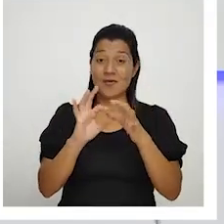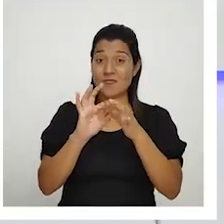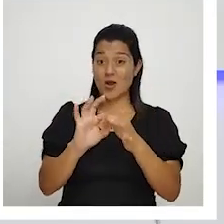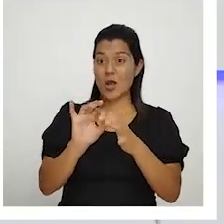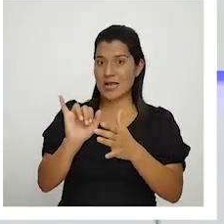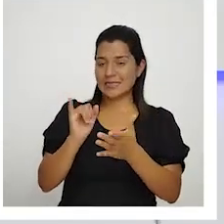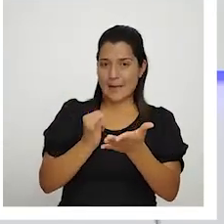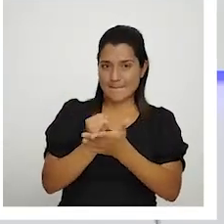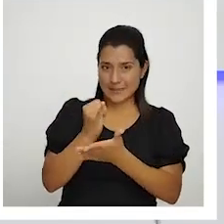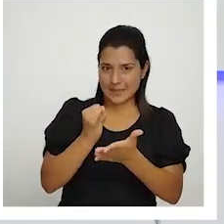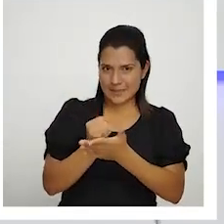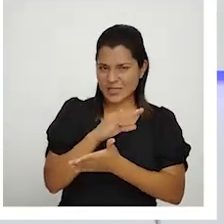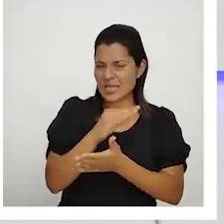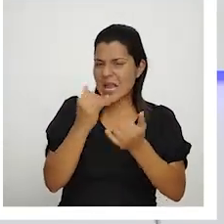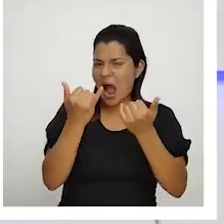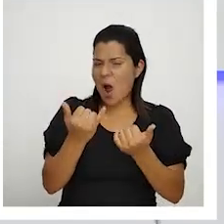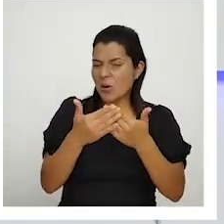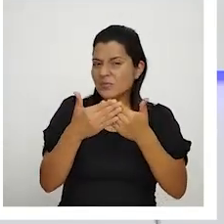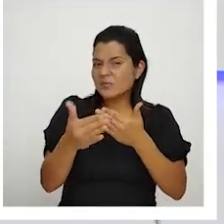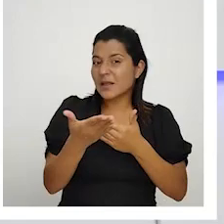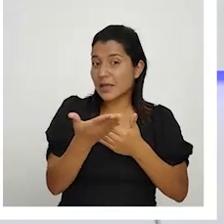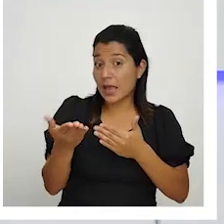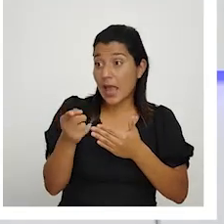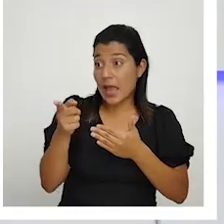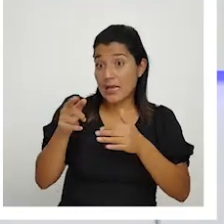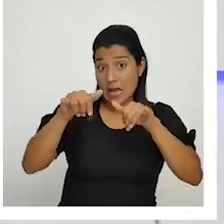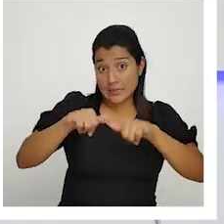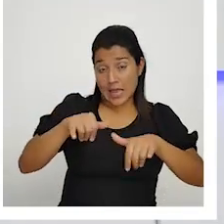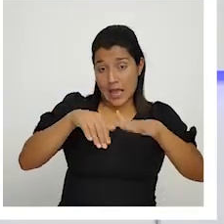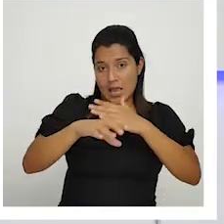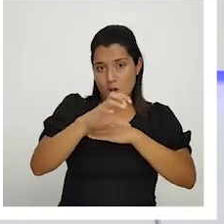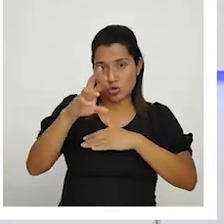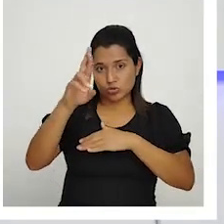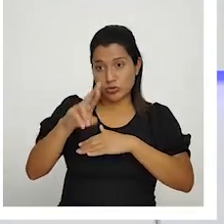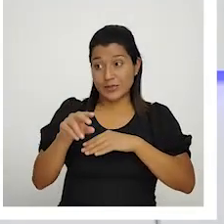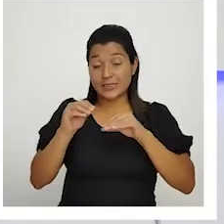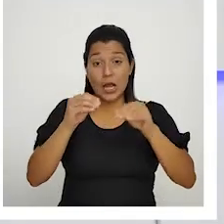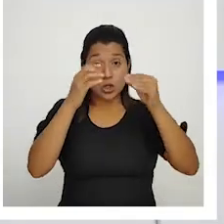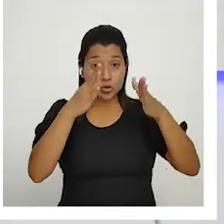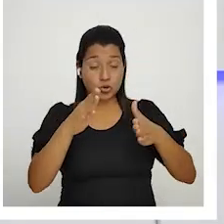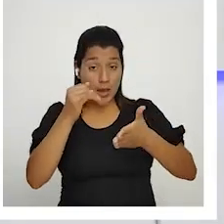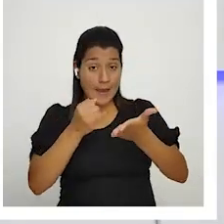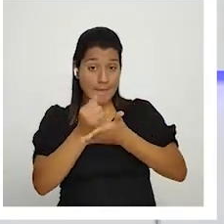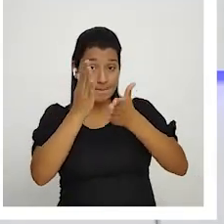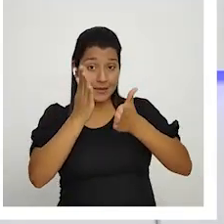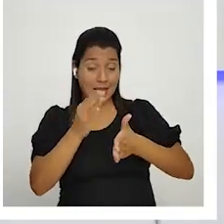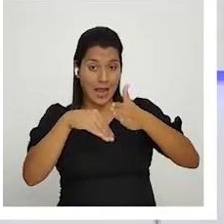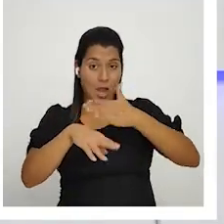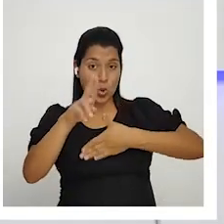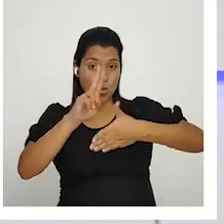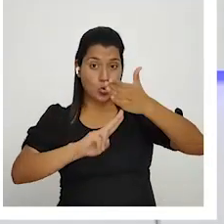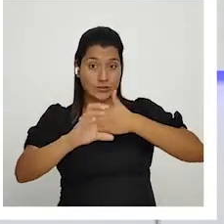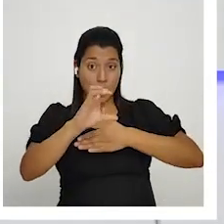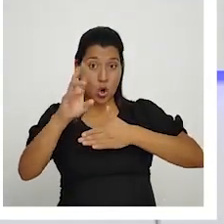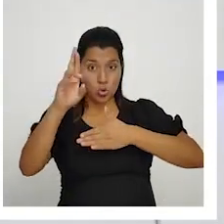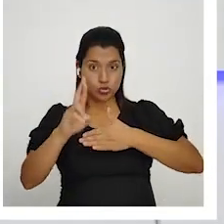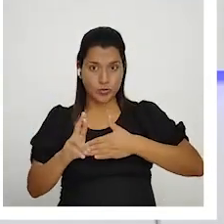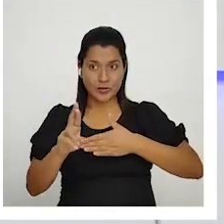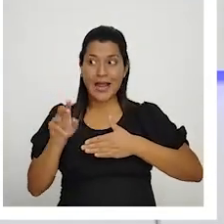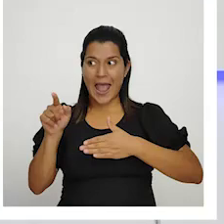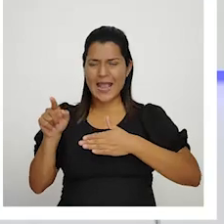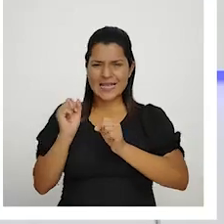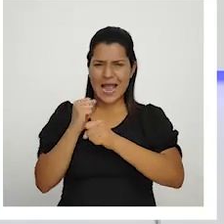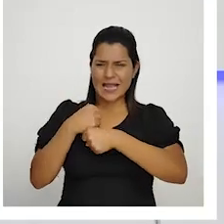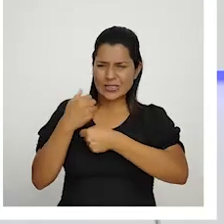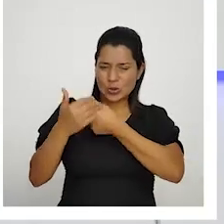investigación y qué sigue, porque actualmente ella está en el país siendo docente e investigadora de la Universidad de Costa Rica después de haber realizado todo este proceso que nos